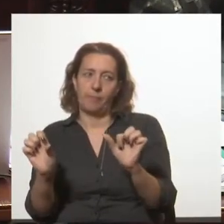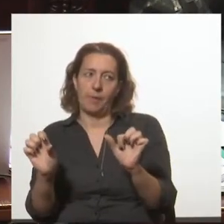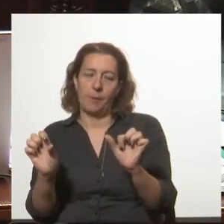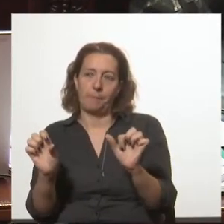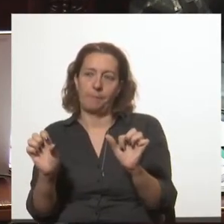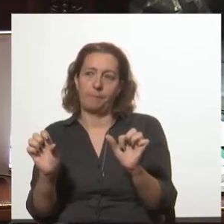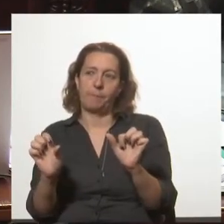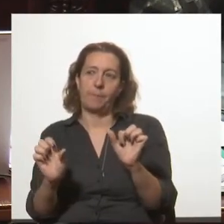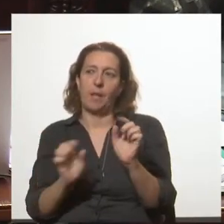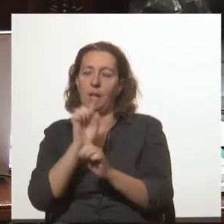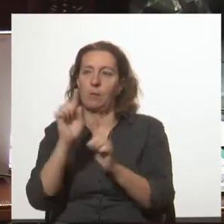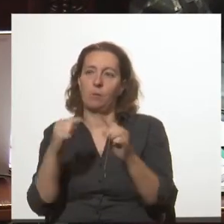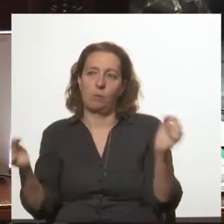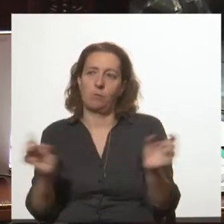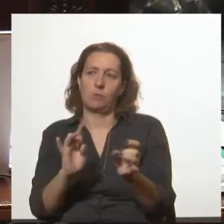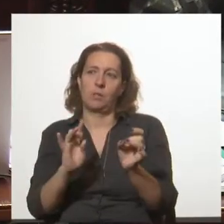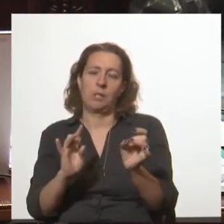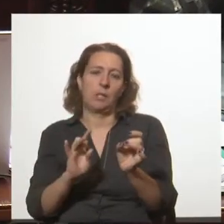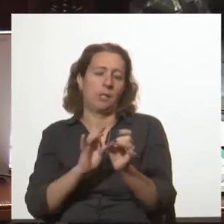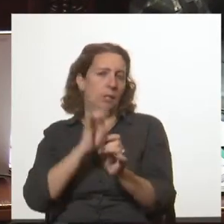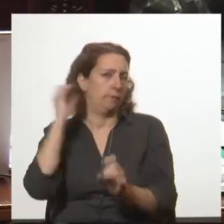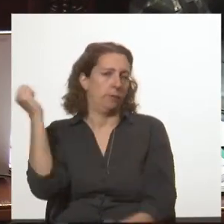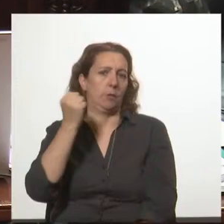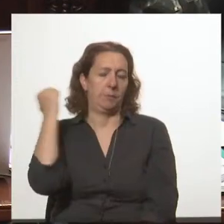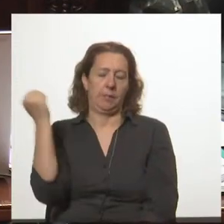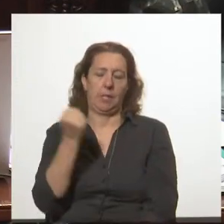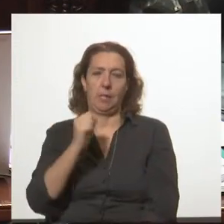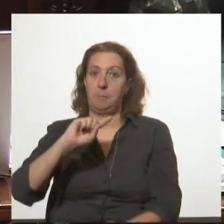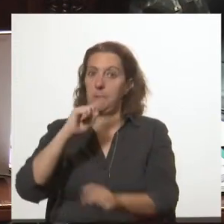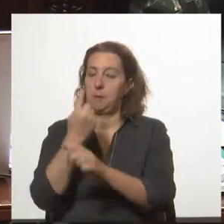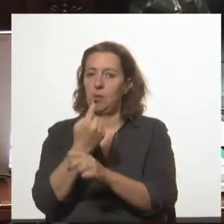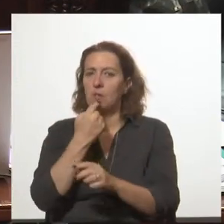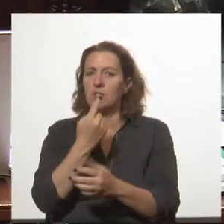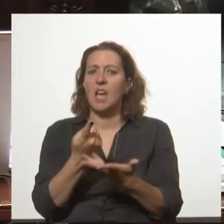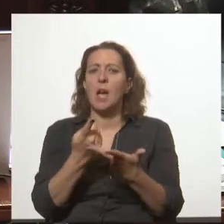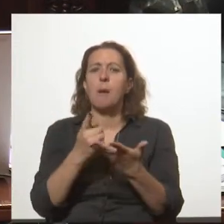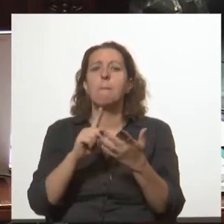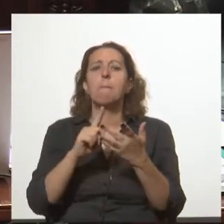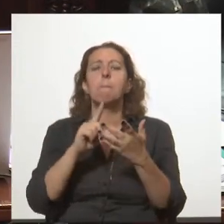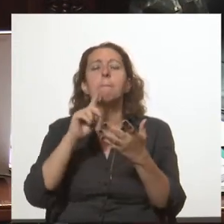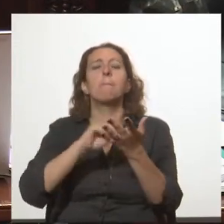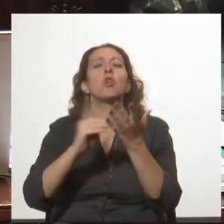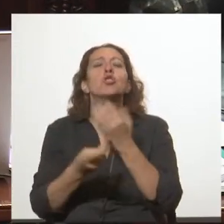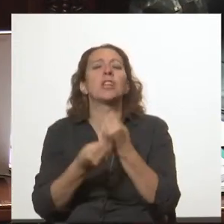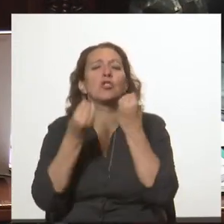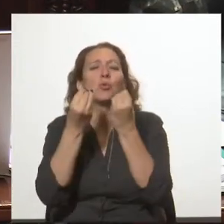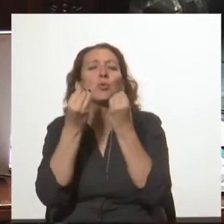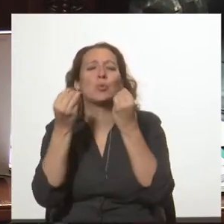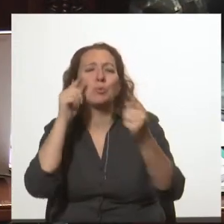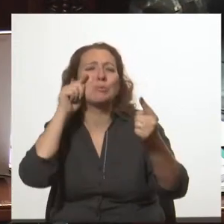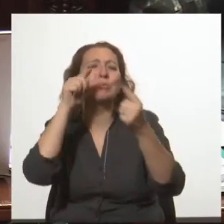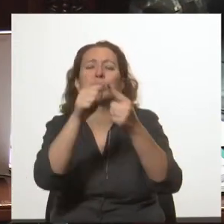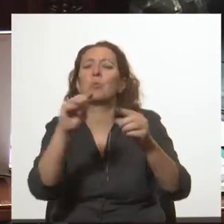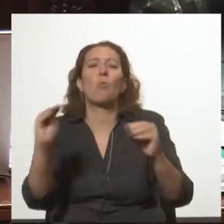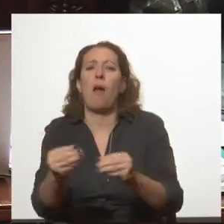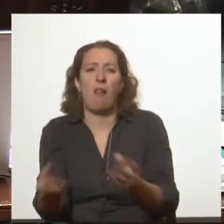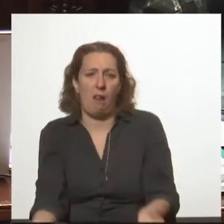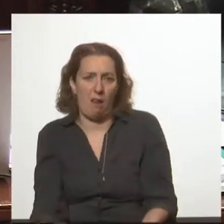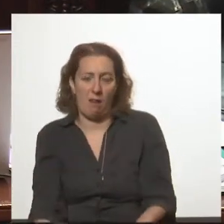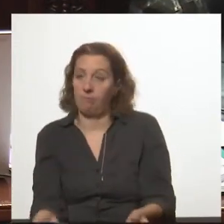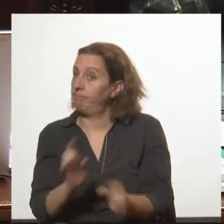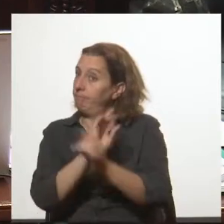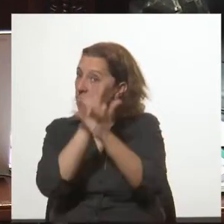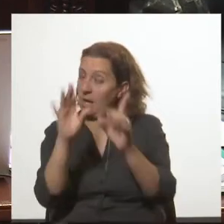hay tantas cosas que son absolutamente claves lo primero definir el alcance del proyecto que se quiere llegar no estaba claro